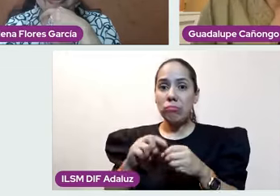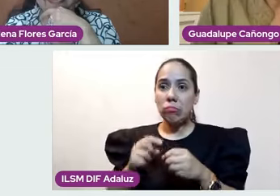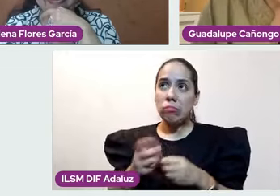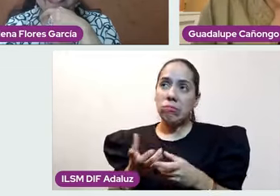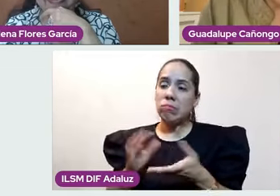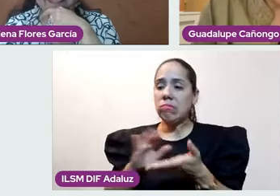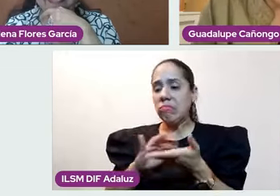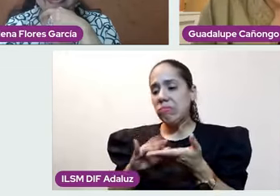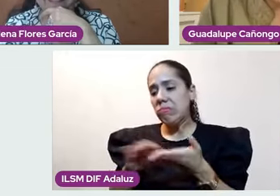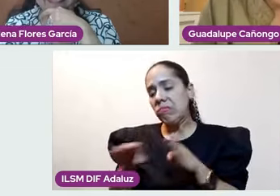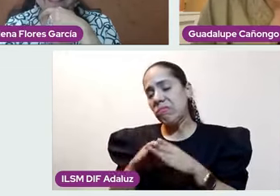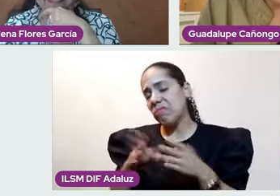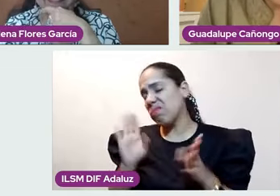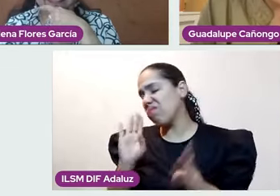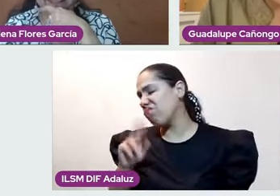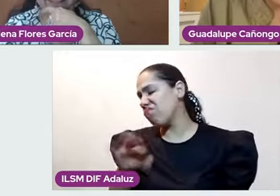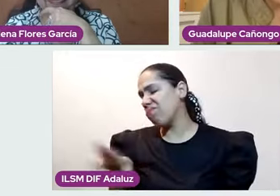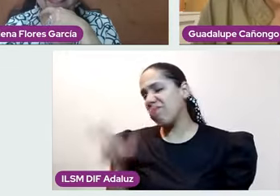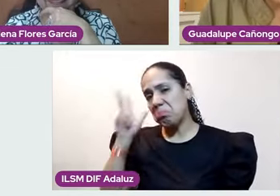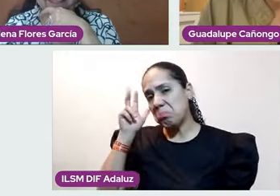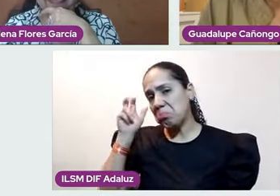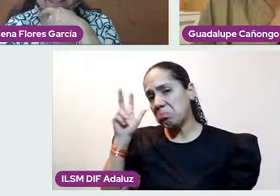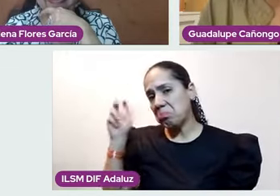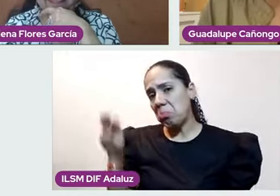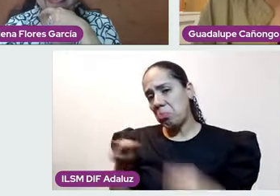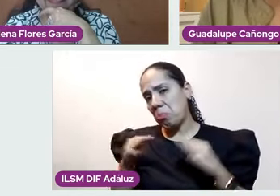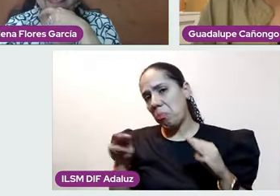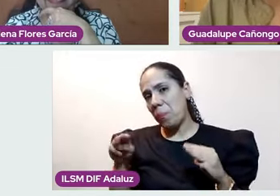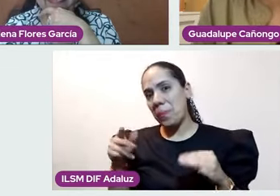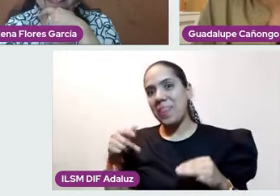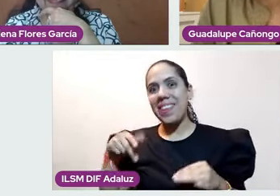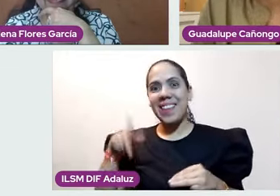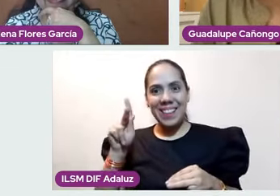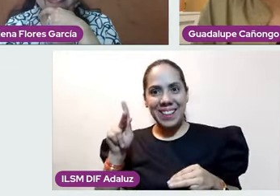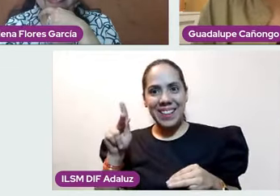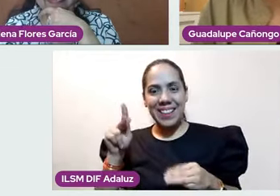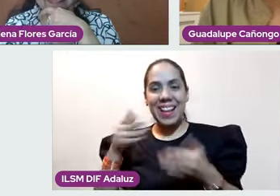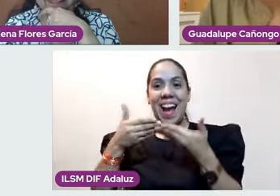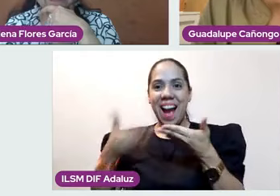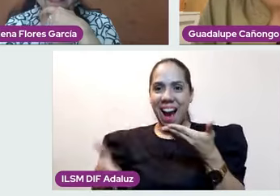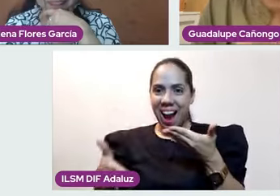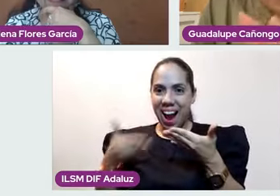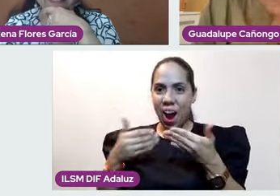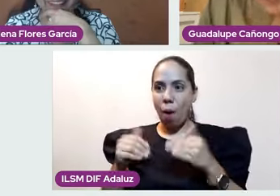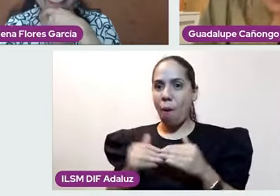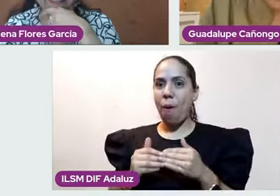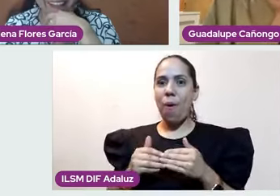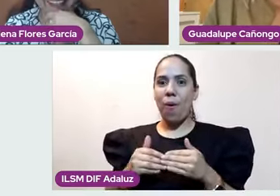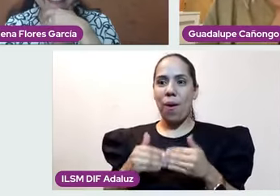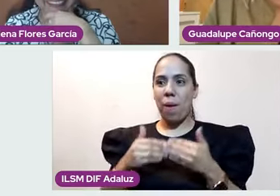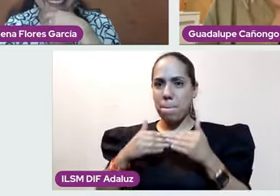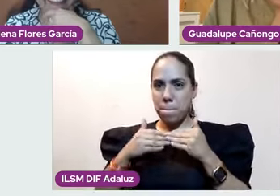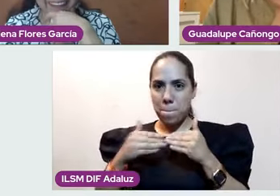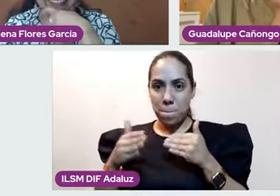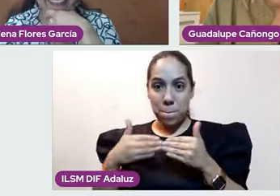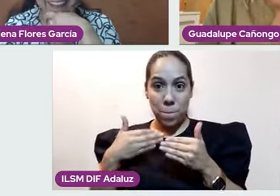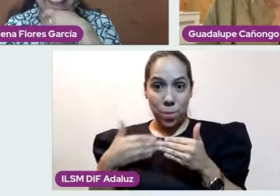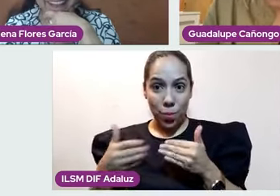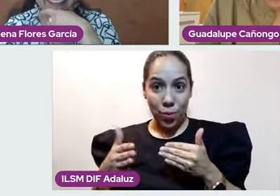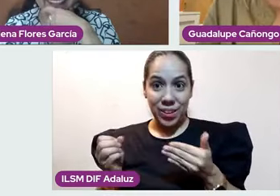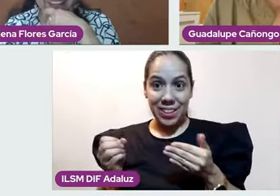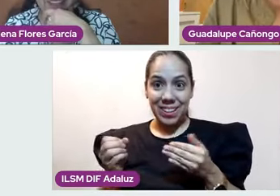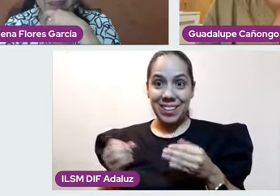ya mejor ya ni oigo. Y ahora con decir, ¿no? Alexa, ponme tal cosa, ¿no? Y